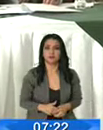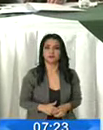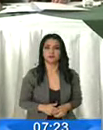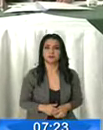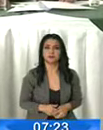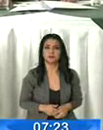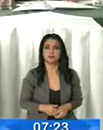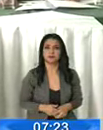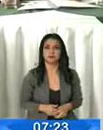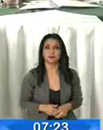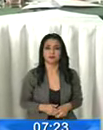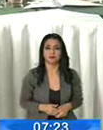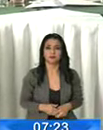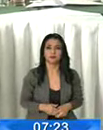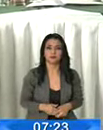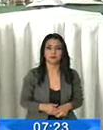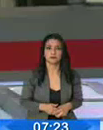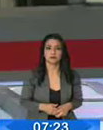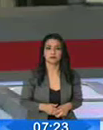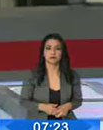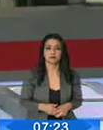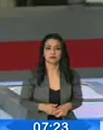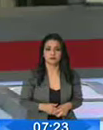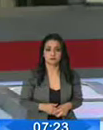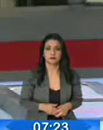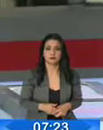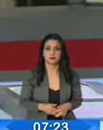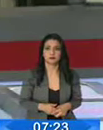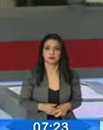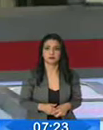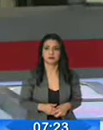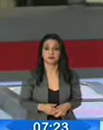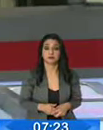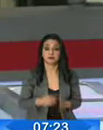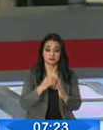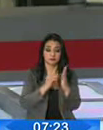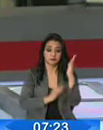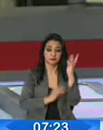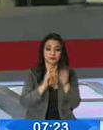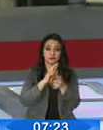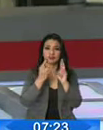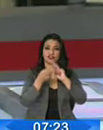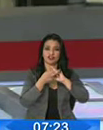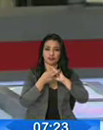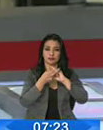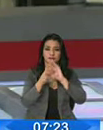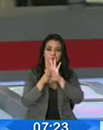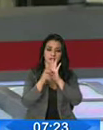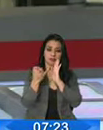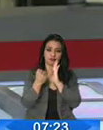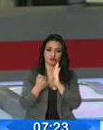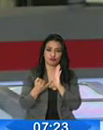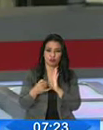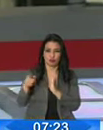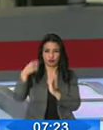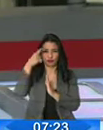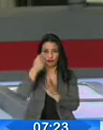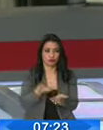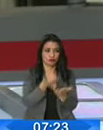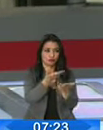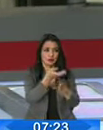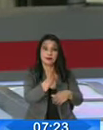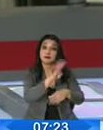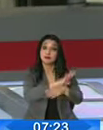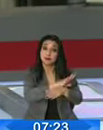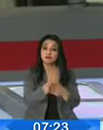informó Patricia Aldaz. En el proyecto de reforma tributaria enviado por el Ejecutivo a la Asamblea, plantea, entre otras cosas,